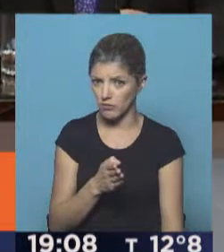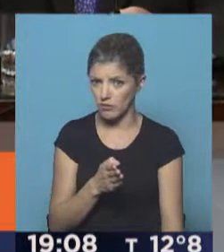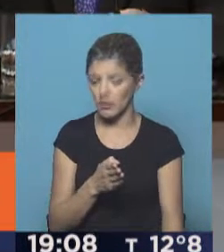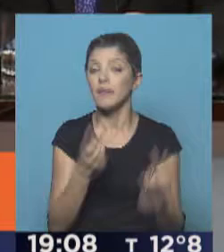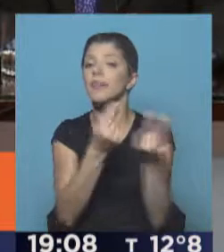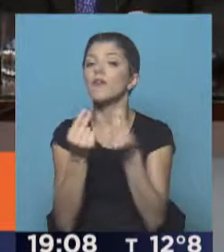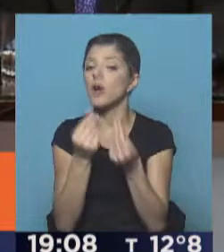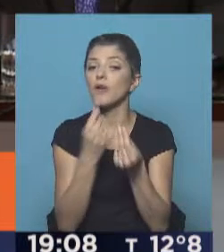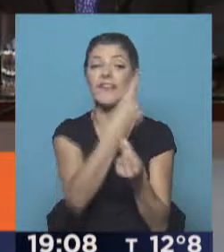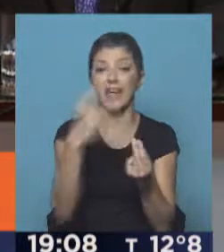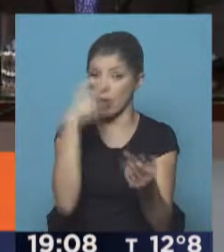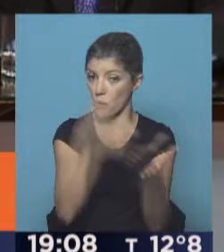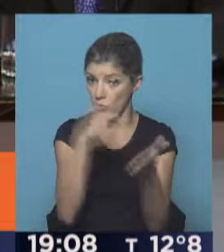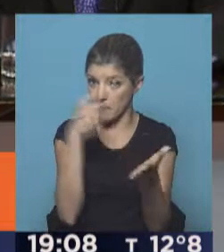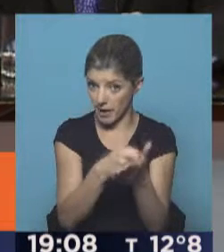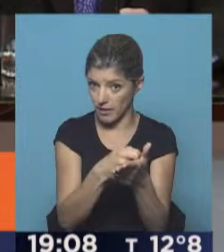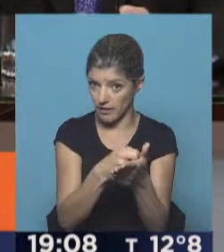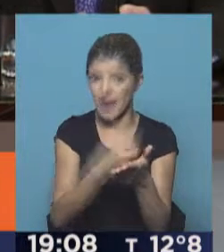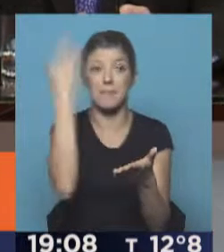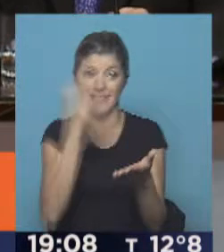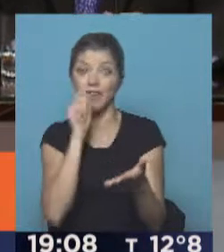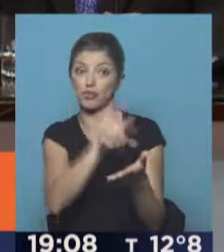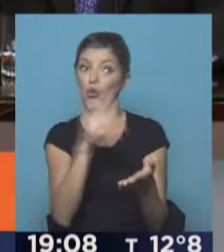costo que paga cada persona de lo que gasta.